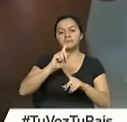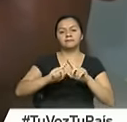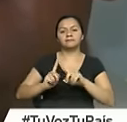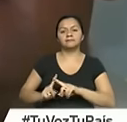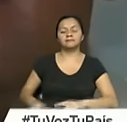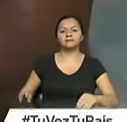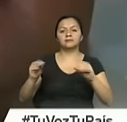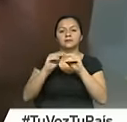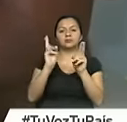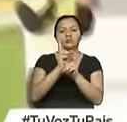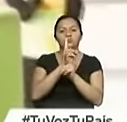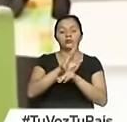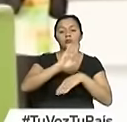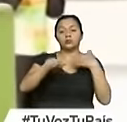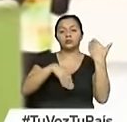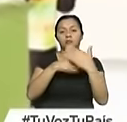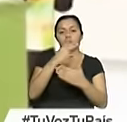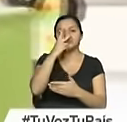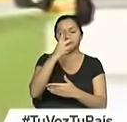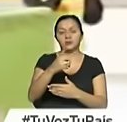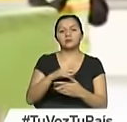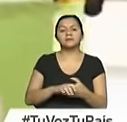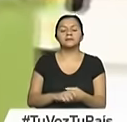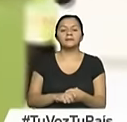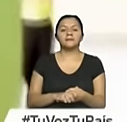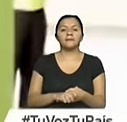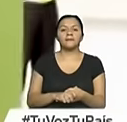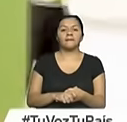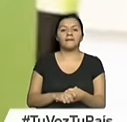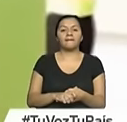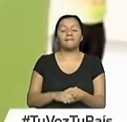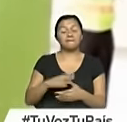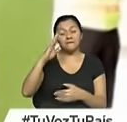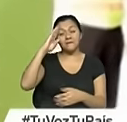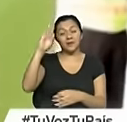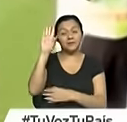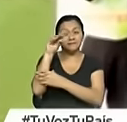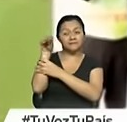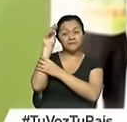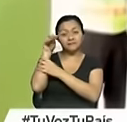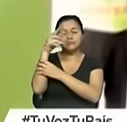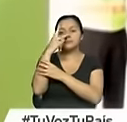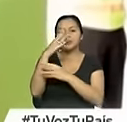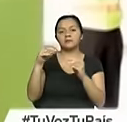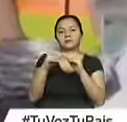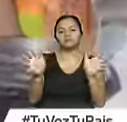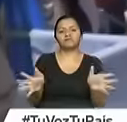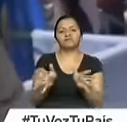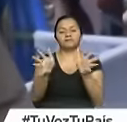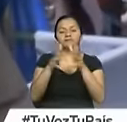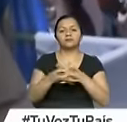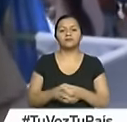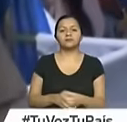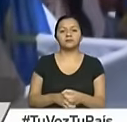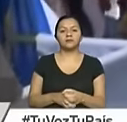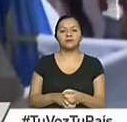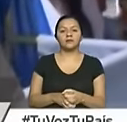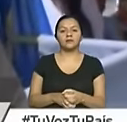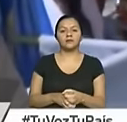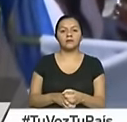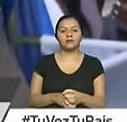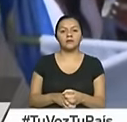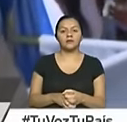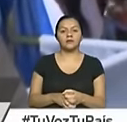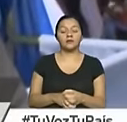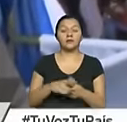lo que es el consumo de sustancias sujetas a fiscalización. Paquito Policía también se suma a esta iniciativa. En mi caso, como Paquito,